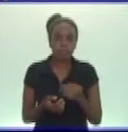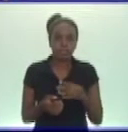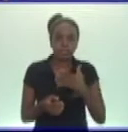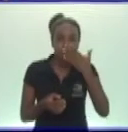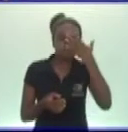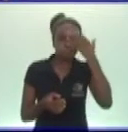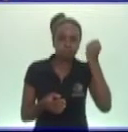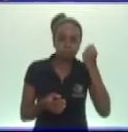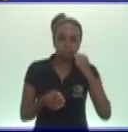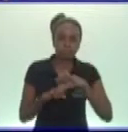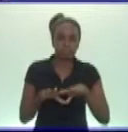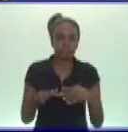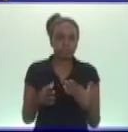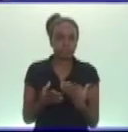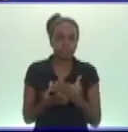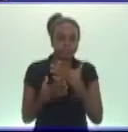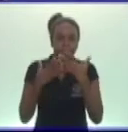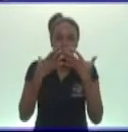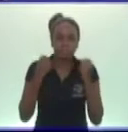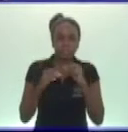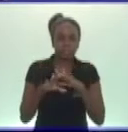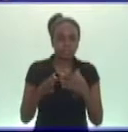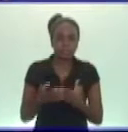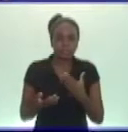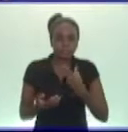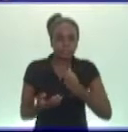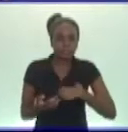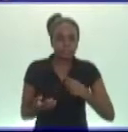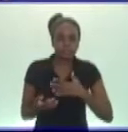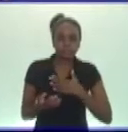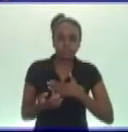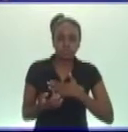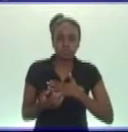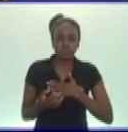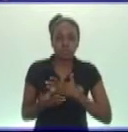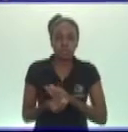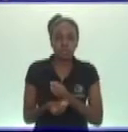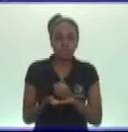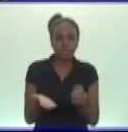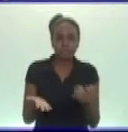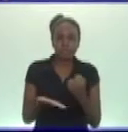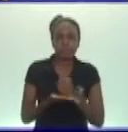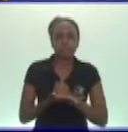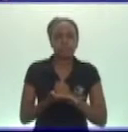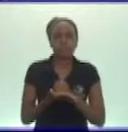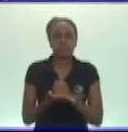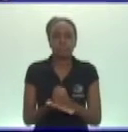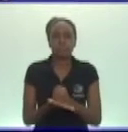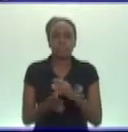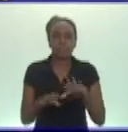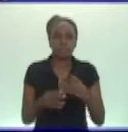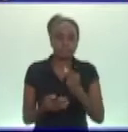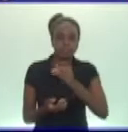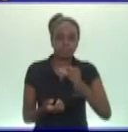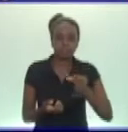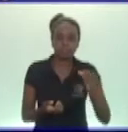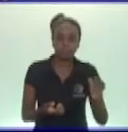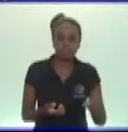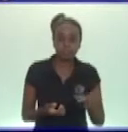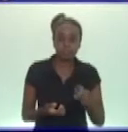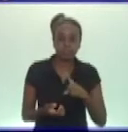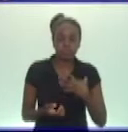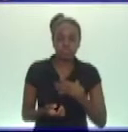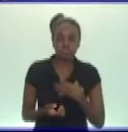lo que debe ser la propia sensibilidad, ese acto de generosidad, de solidaridad con su prójimo,